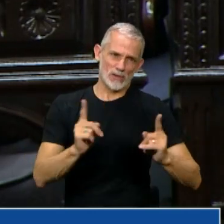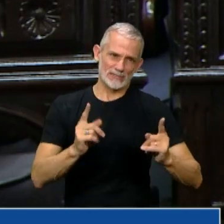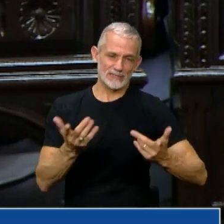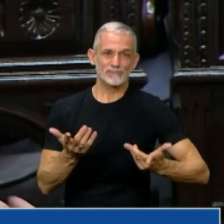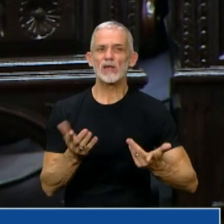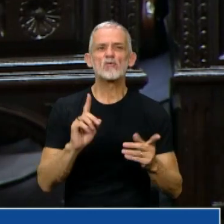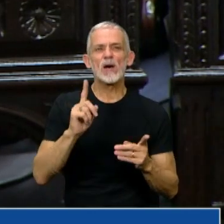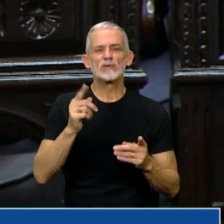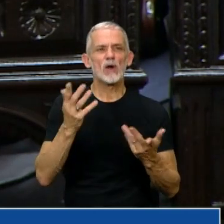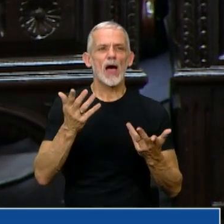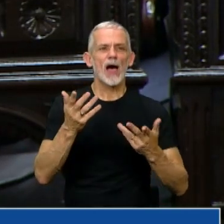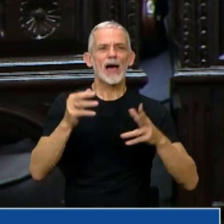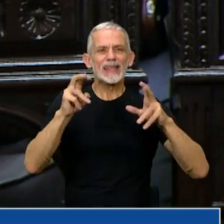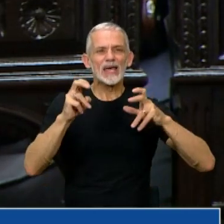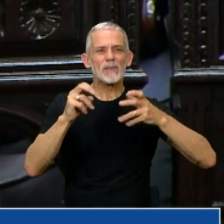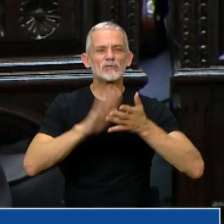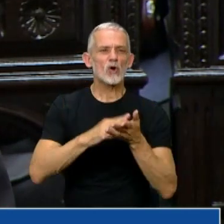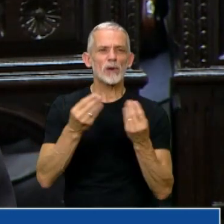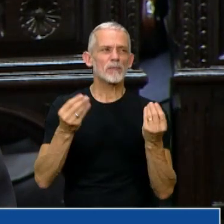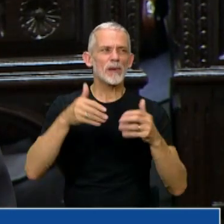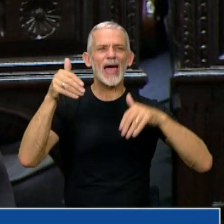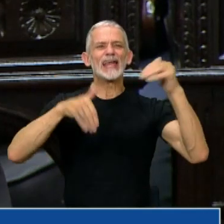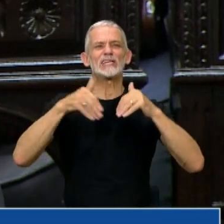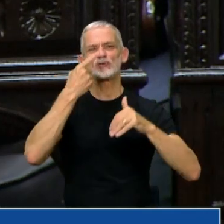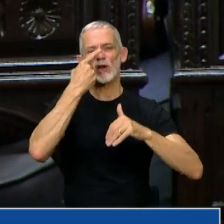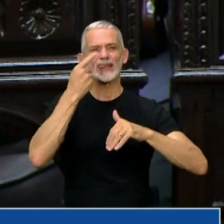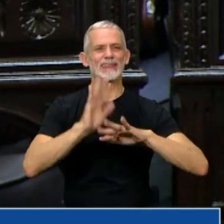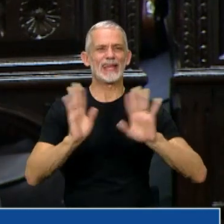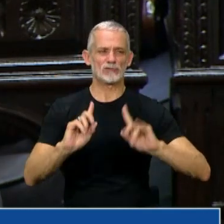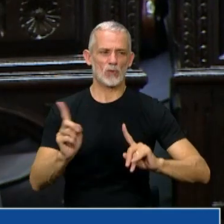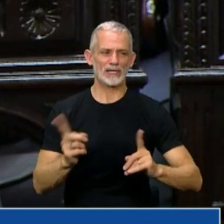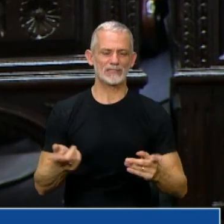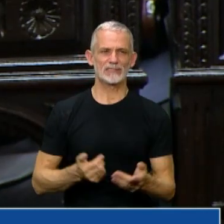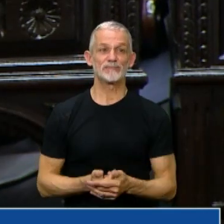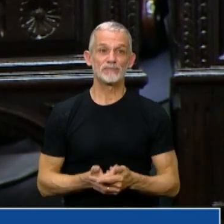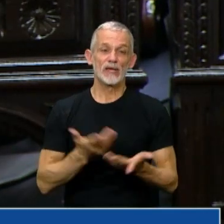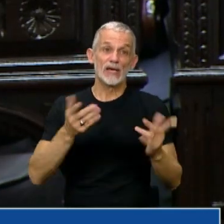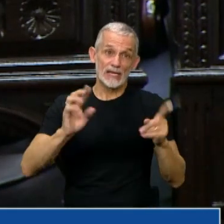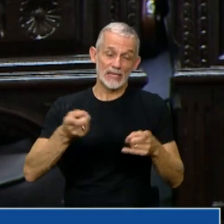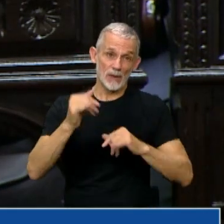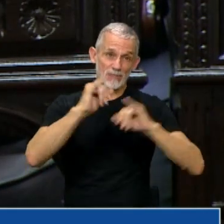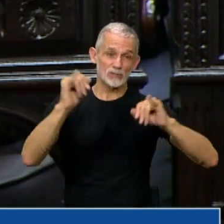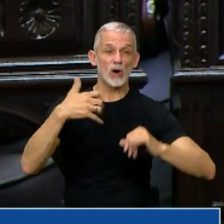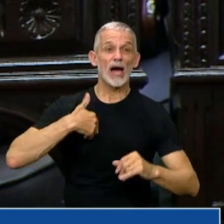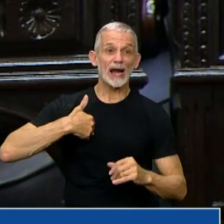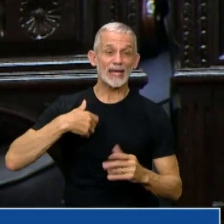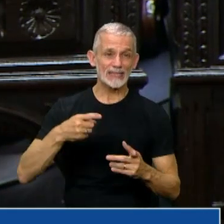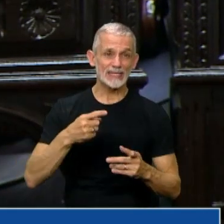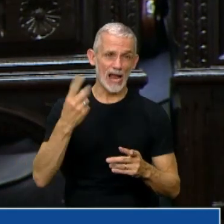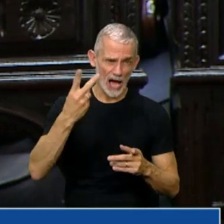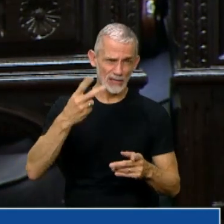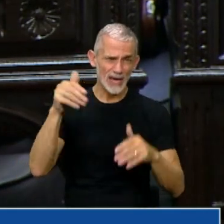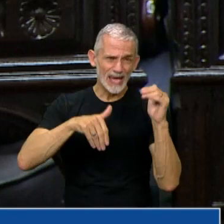no se trata de una cuestión meramente electoralista. De paso, les quiero decir que en la Argentina hay elecciones cada